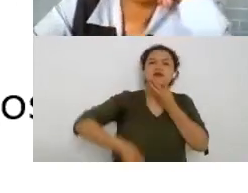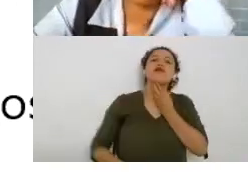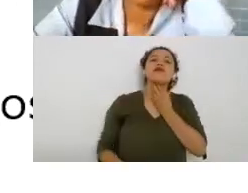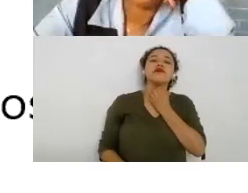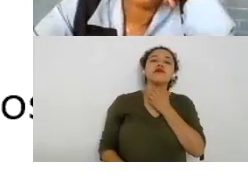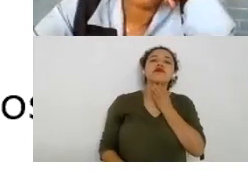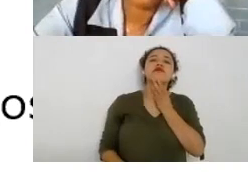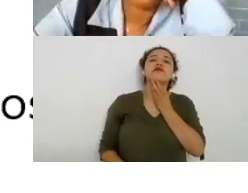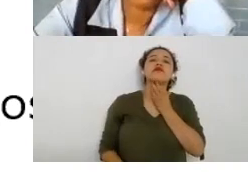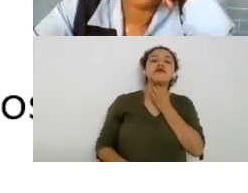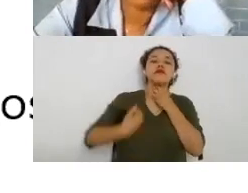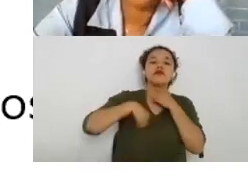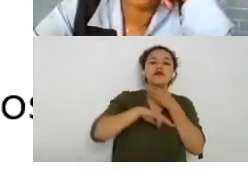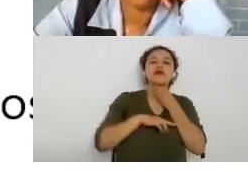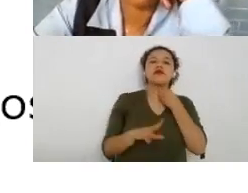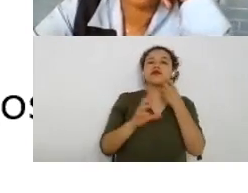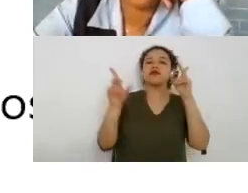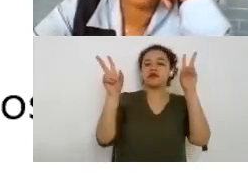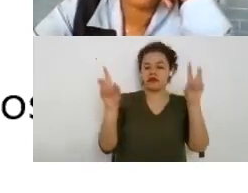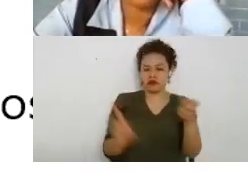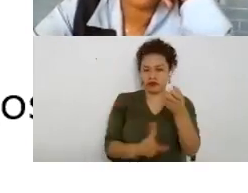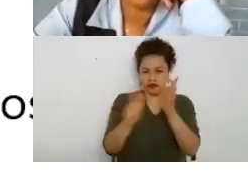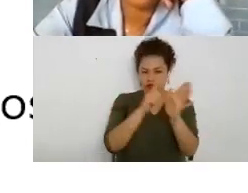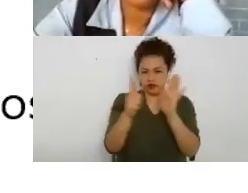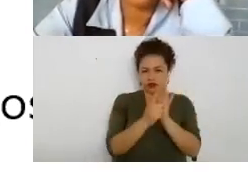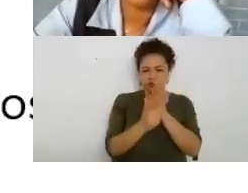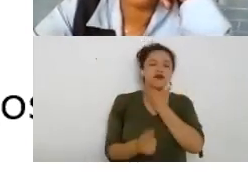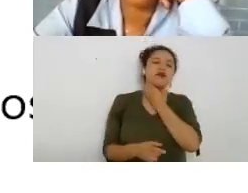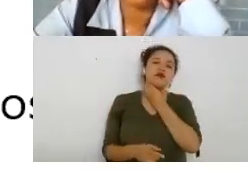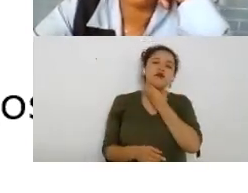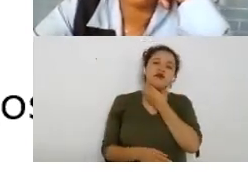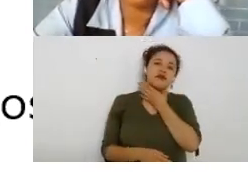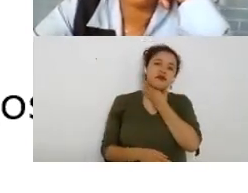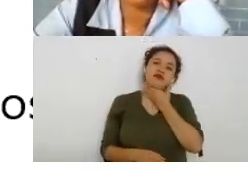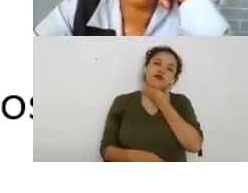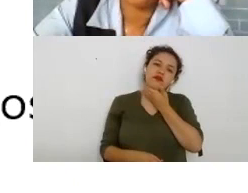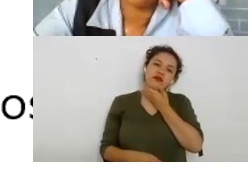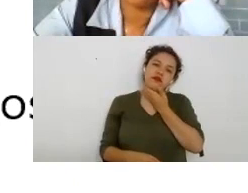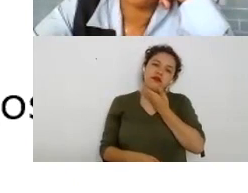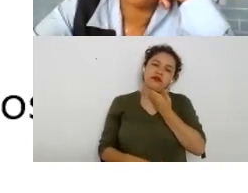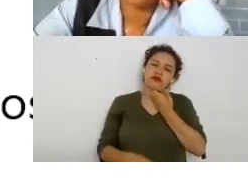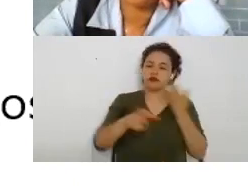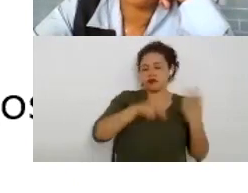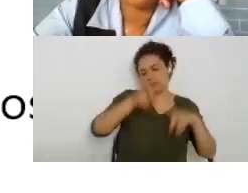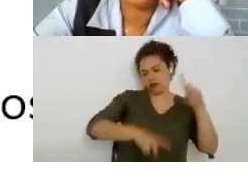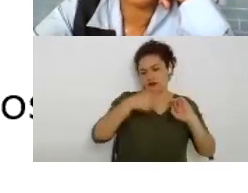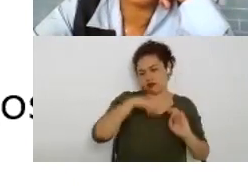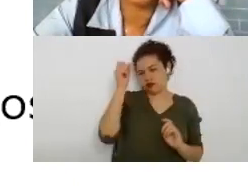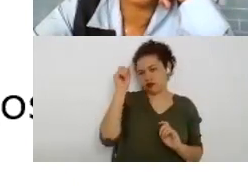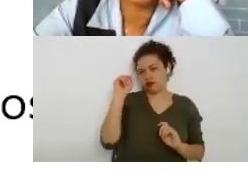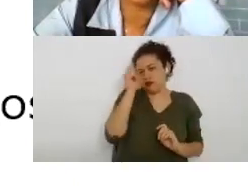podríamos nosotros meternos en cuestiones legales. Bueno, es que sí depende. A mí se me ocurre, no sé, por